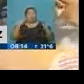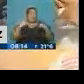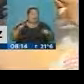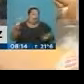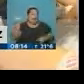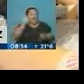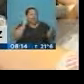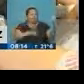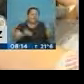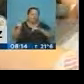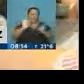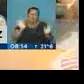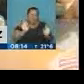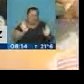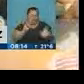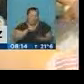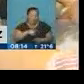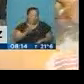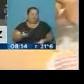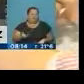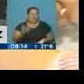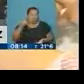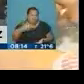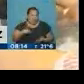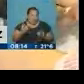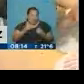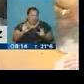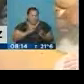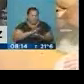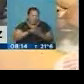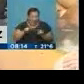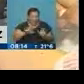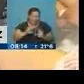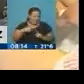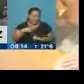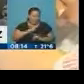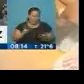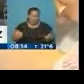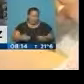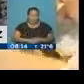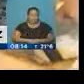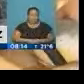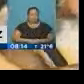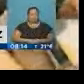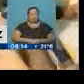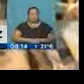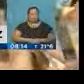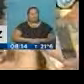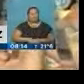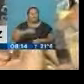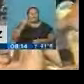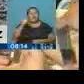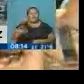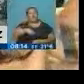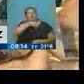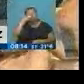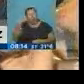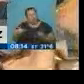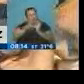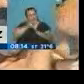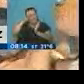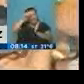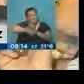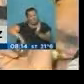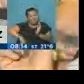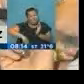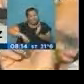extrañas y inventando cosas extrañas cuando no es necesario resolver las cosas de esa manera. No, hay un otro decreto firmado